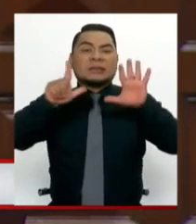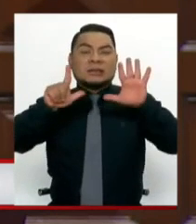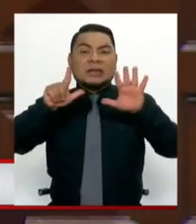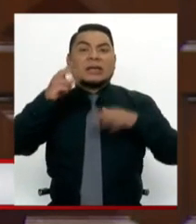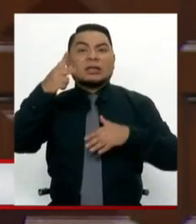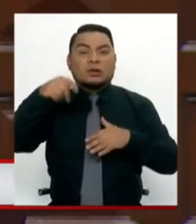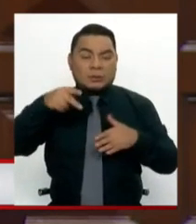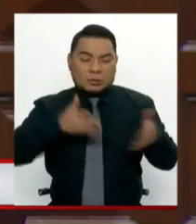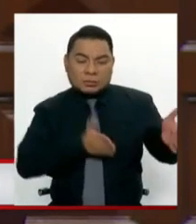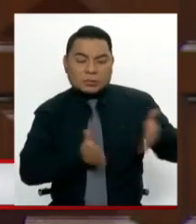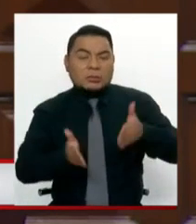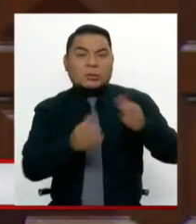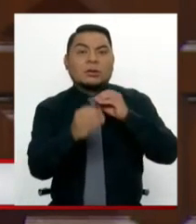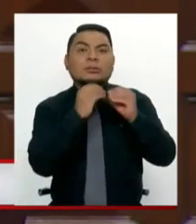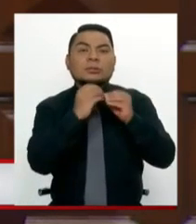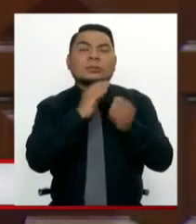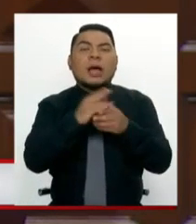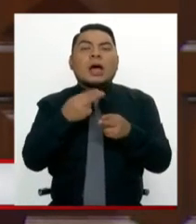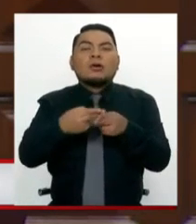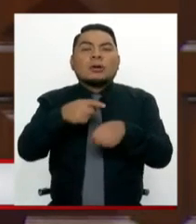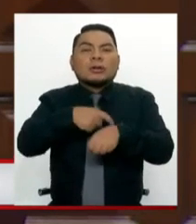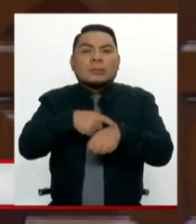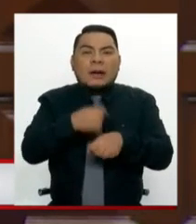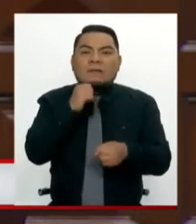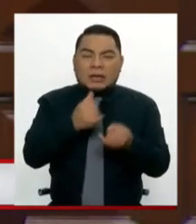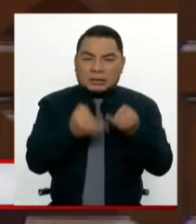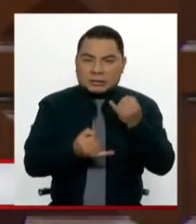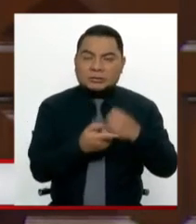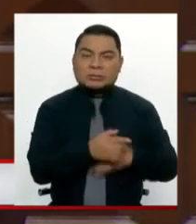red vial nacional con mantenimiento periódico terminado,